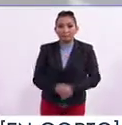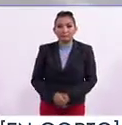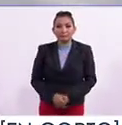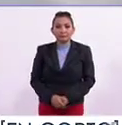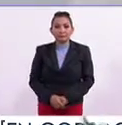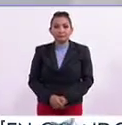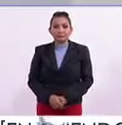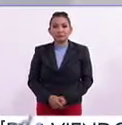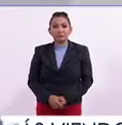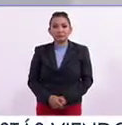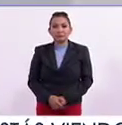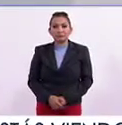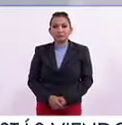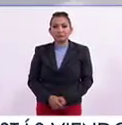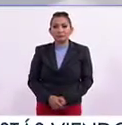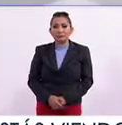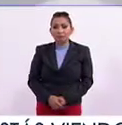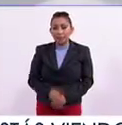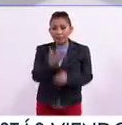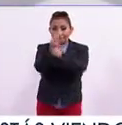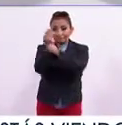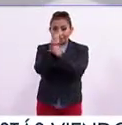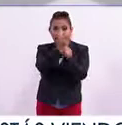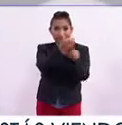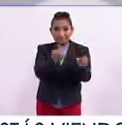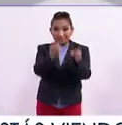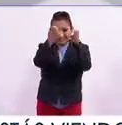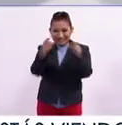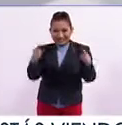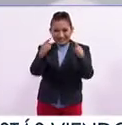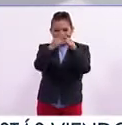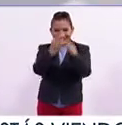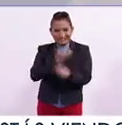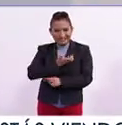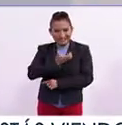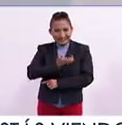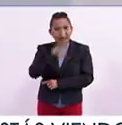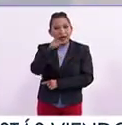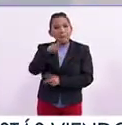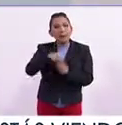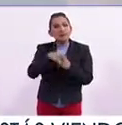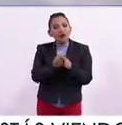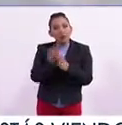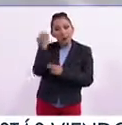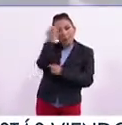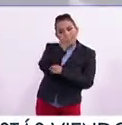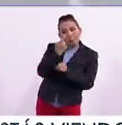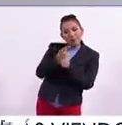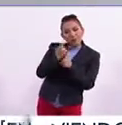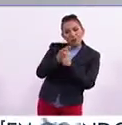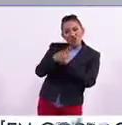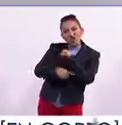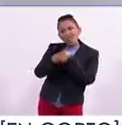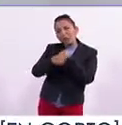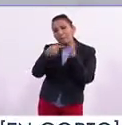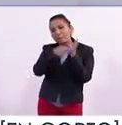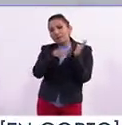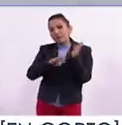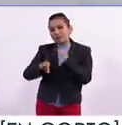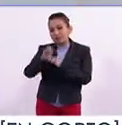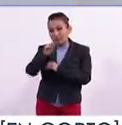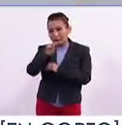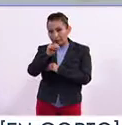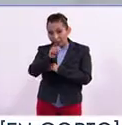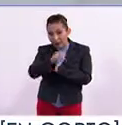La rehabilitación estructural de la Catedral Metropolitana inició con la evaluación de sus daños en 1990 y un año